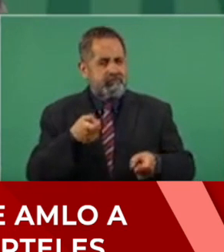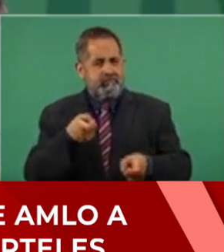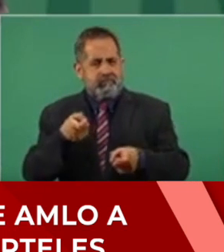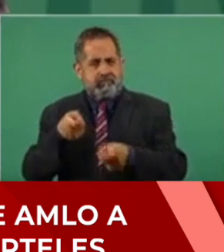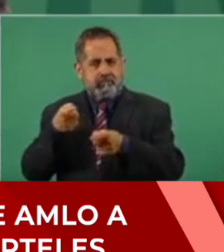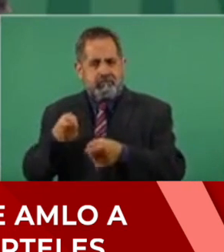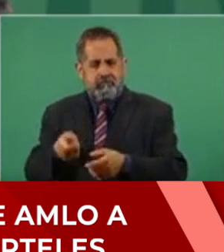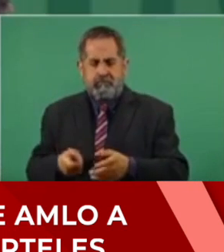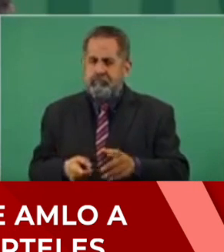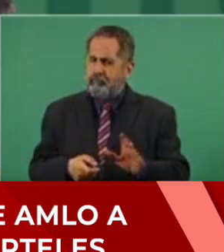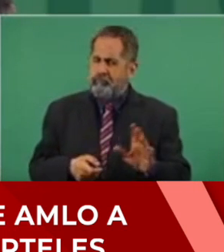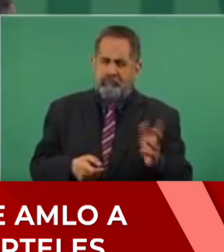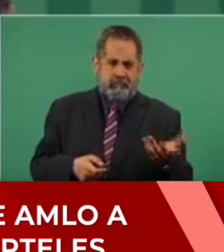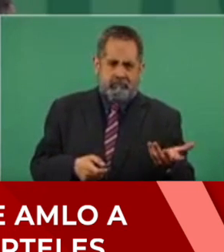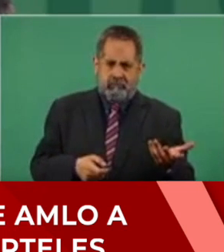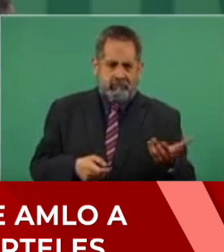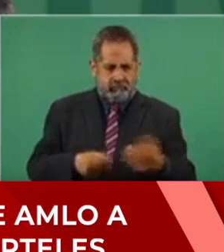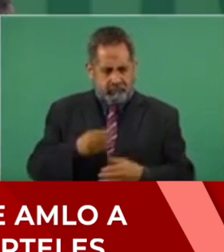de